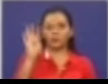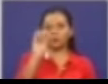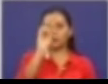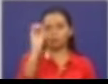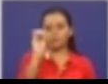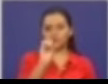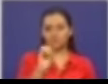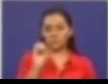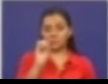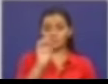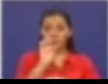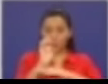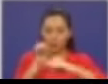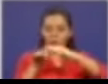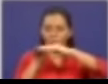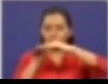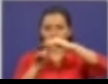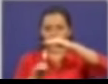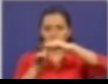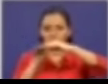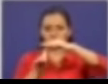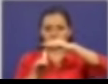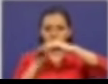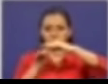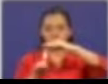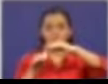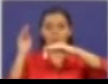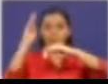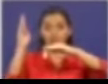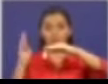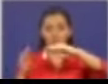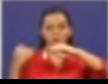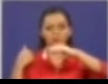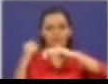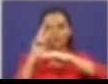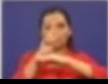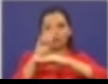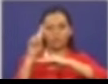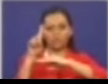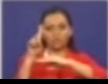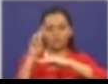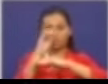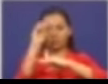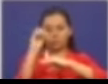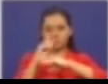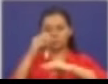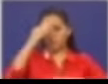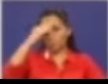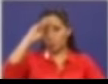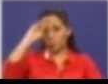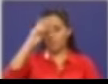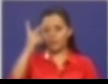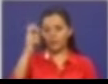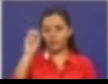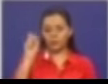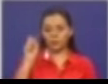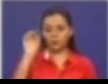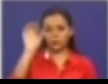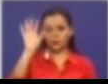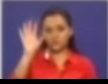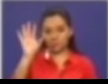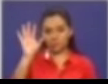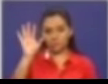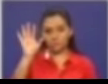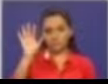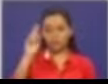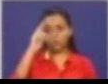Latina. Países como Brasil tienen 21.4% de presión tributaria, Cuba 20.5%, Argentina 19.2%,